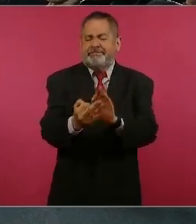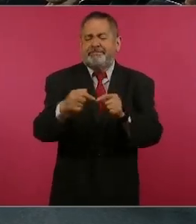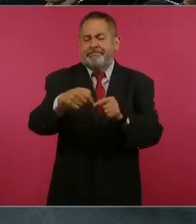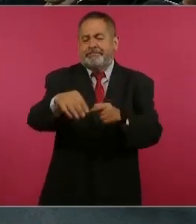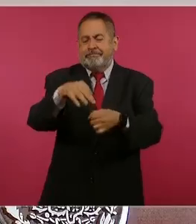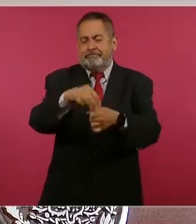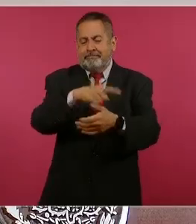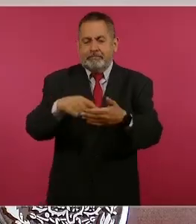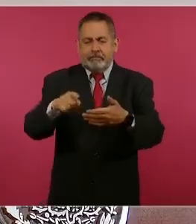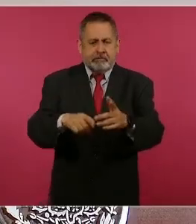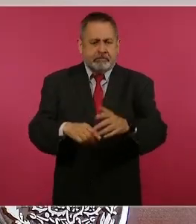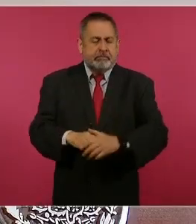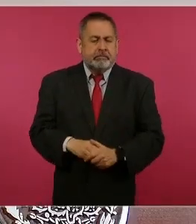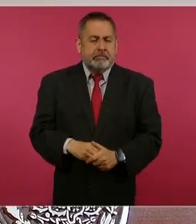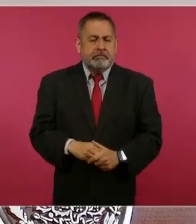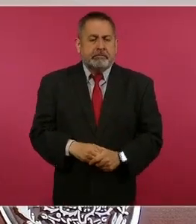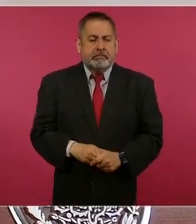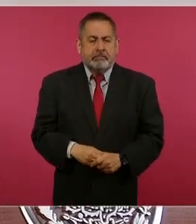Por cierto,